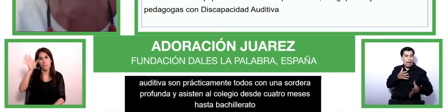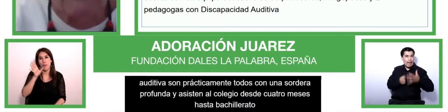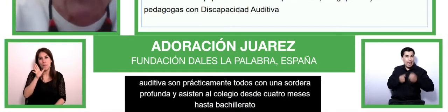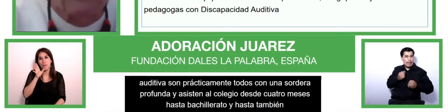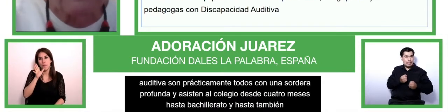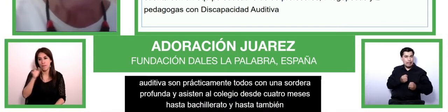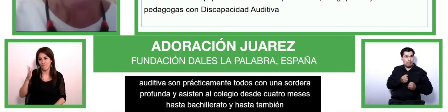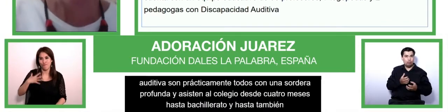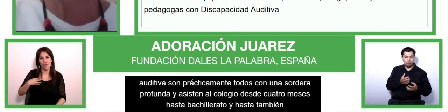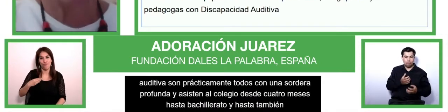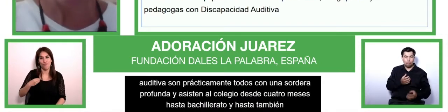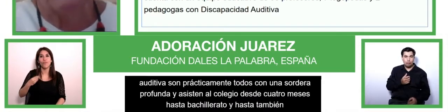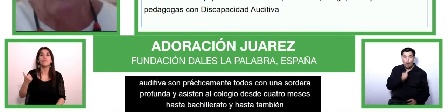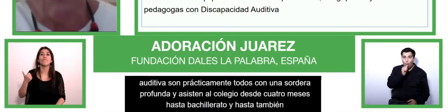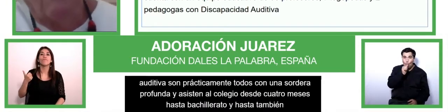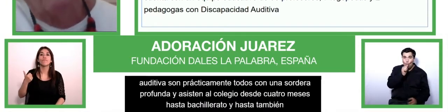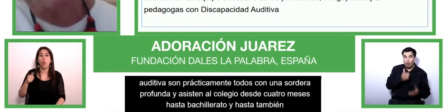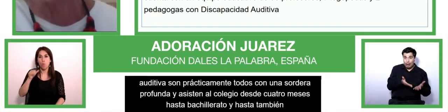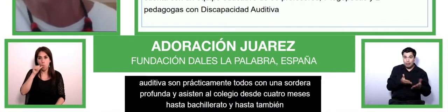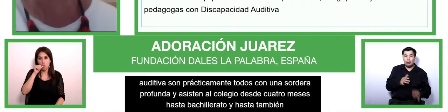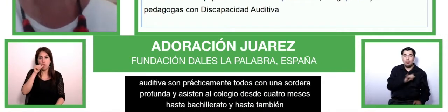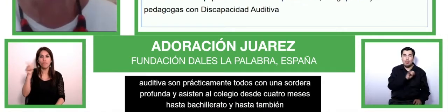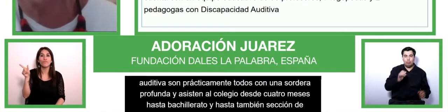formación profesional que hemos visto